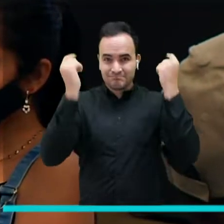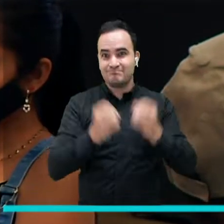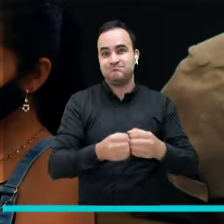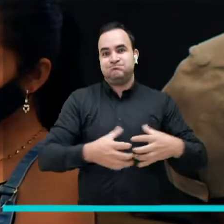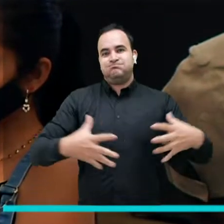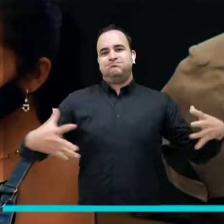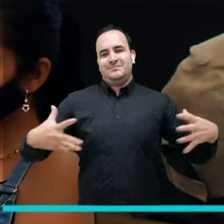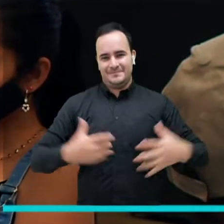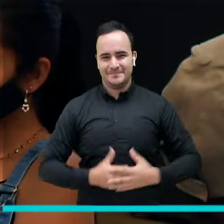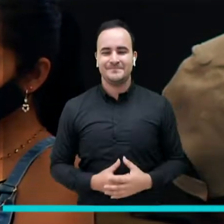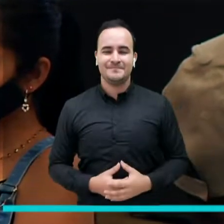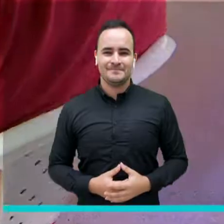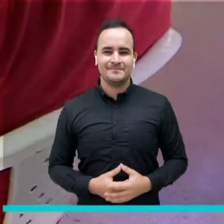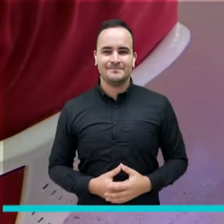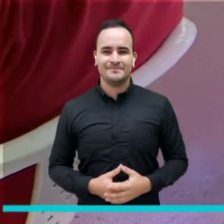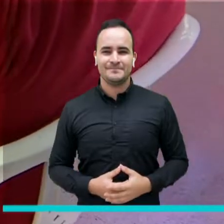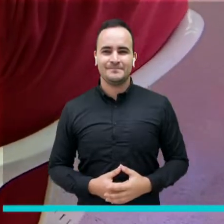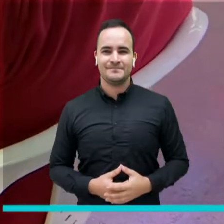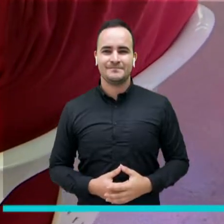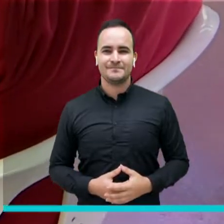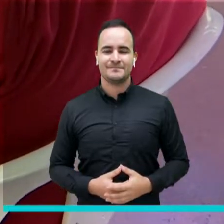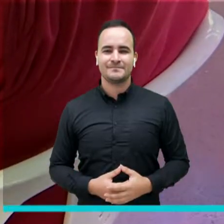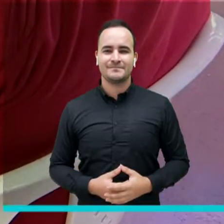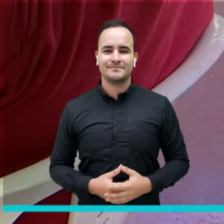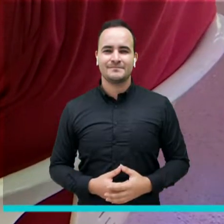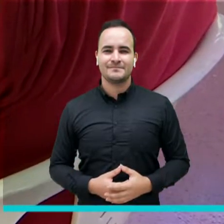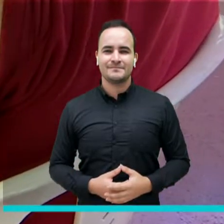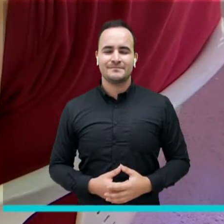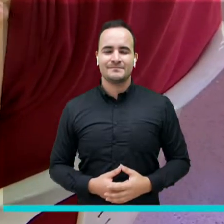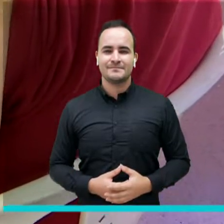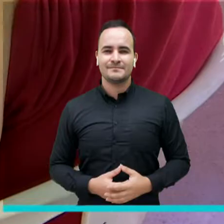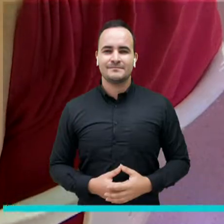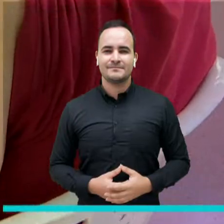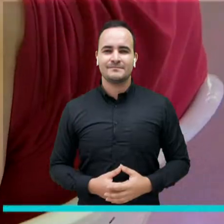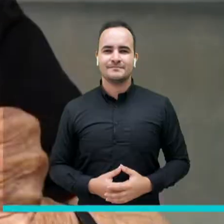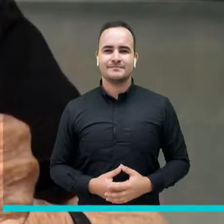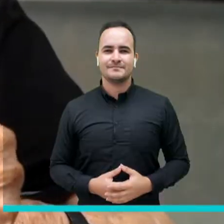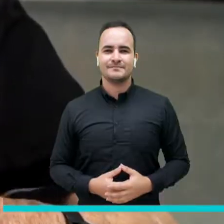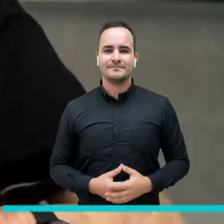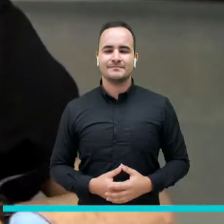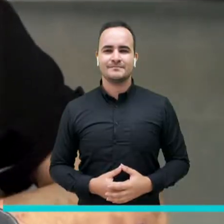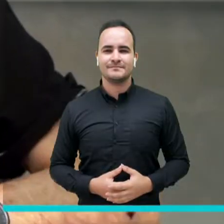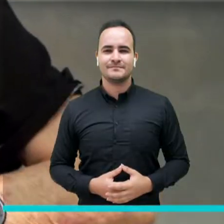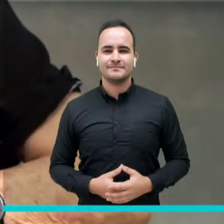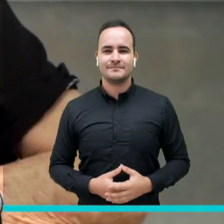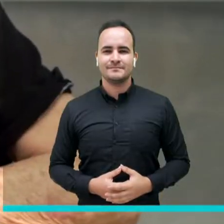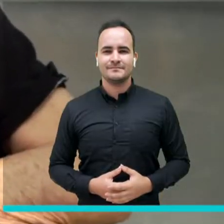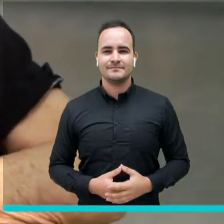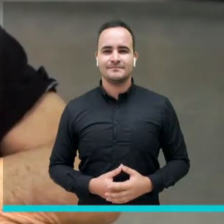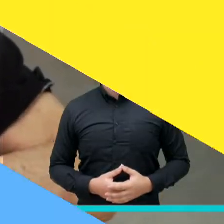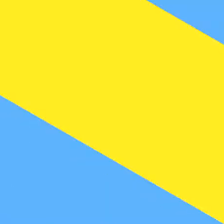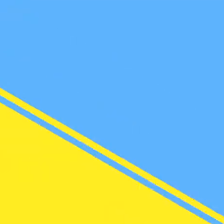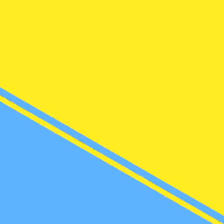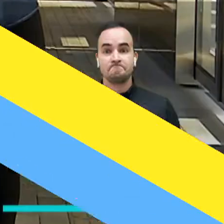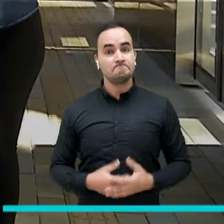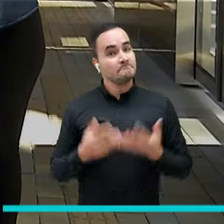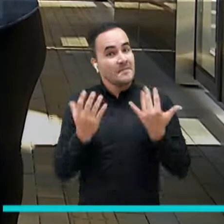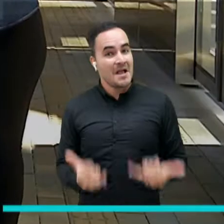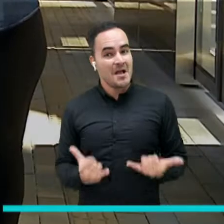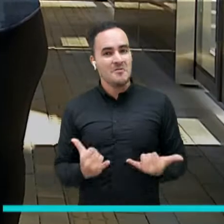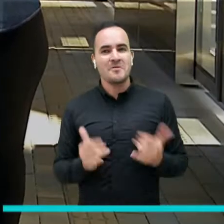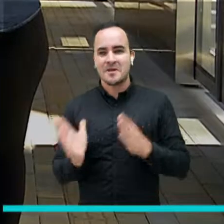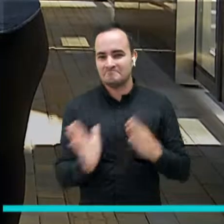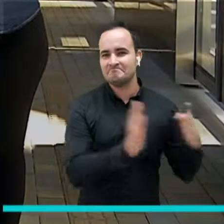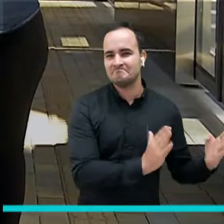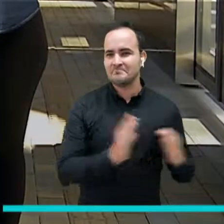es